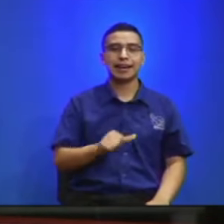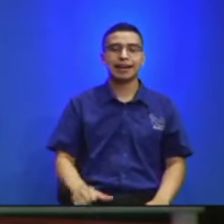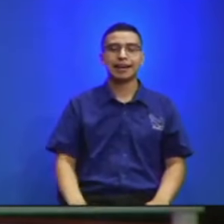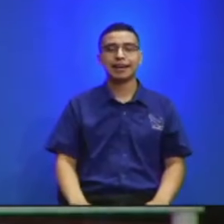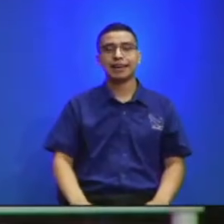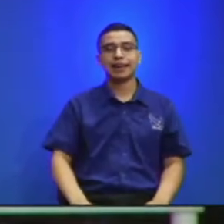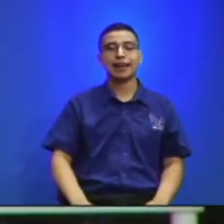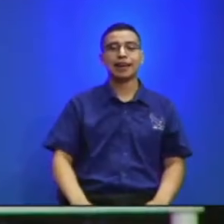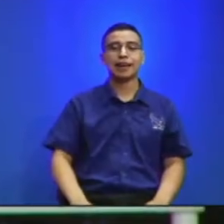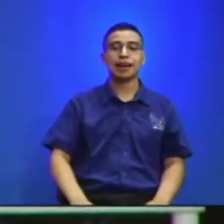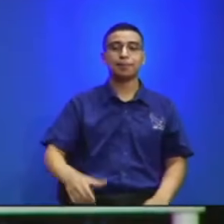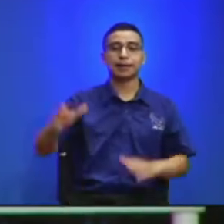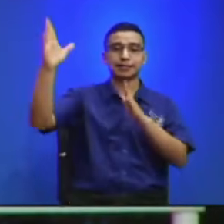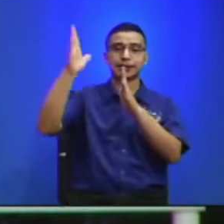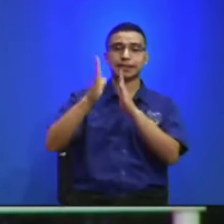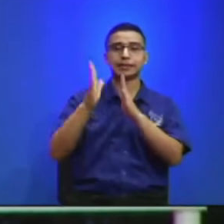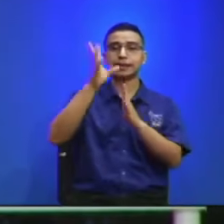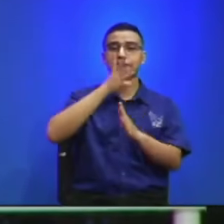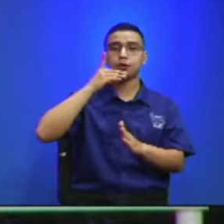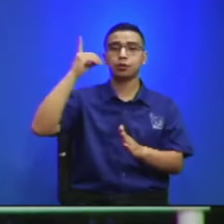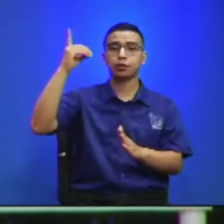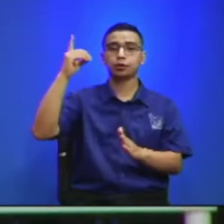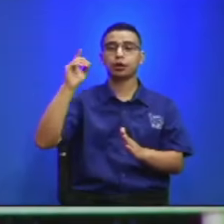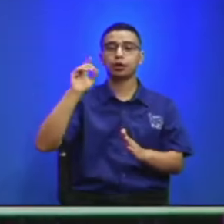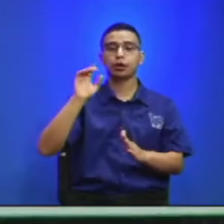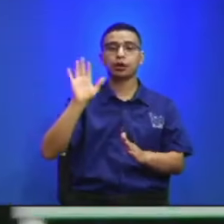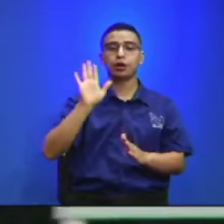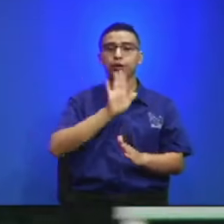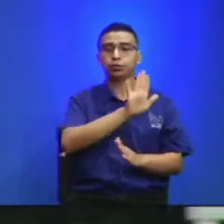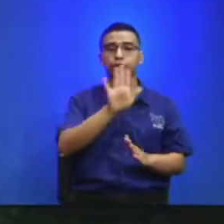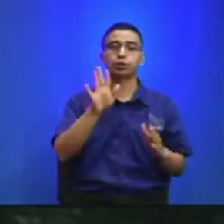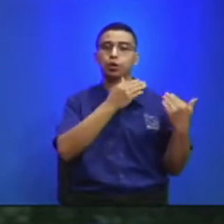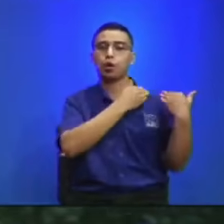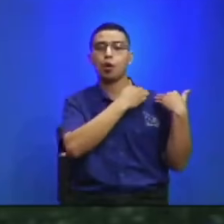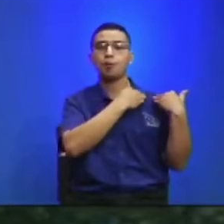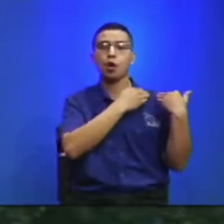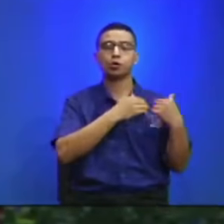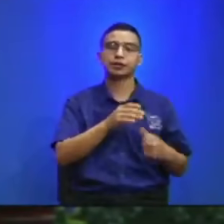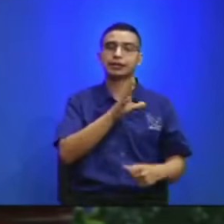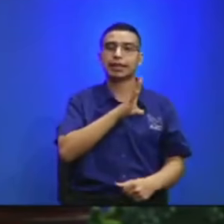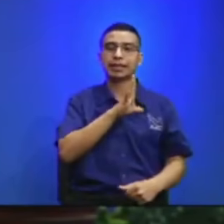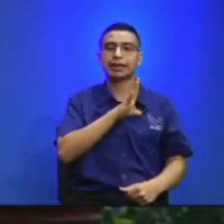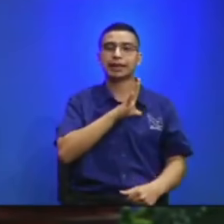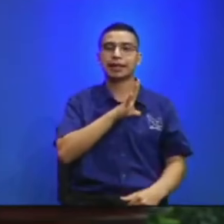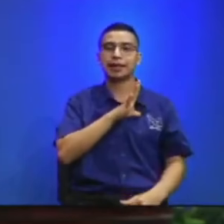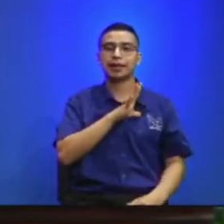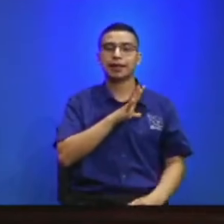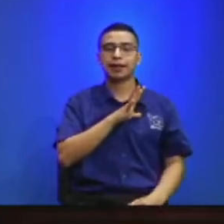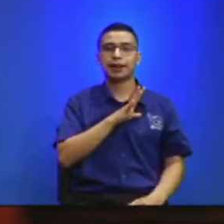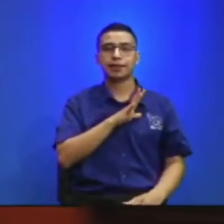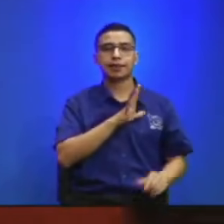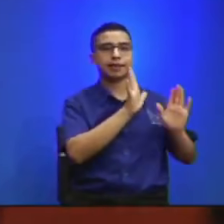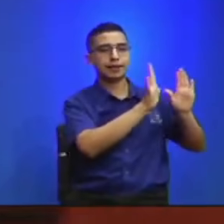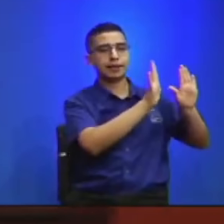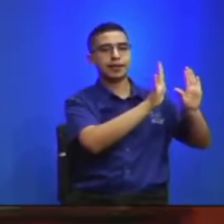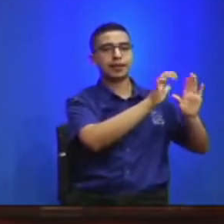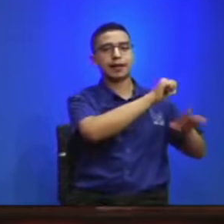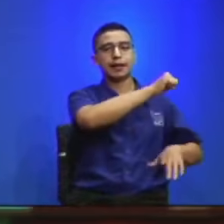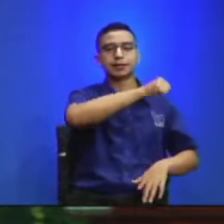hombros las aguas se detienen se cortaron ahora cuando nosotros hablamos de la vida en abundancia